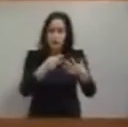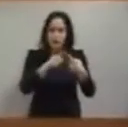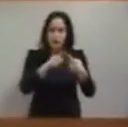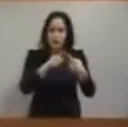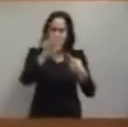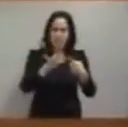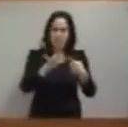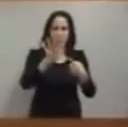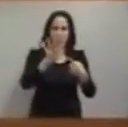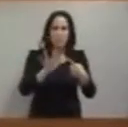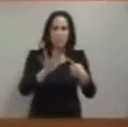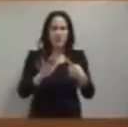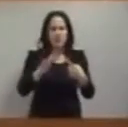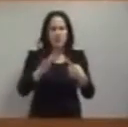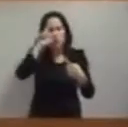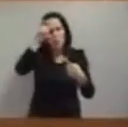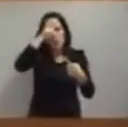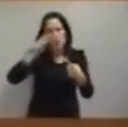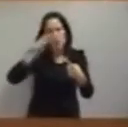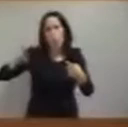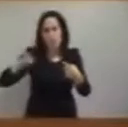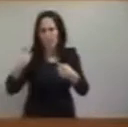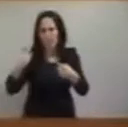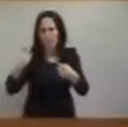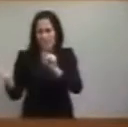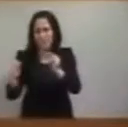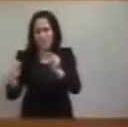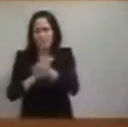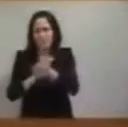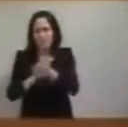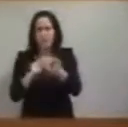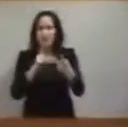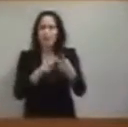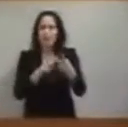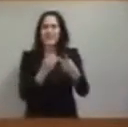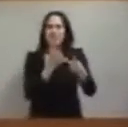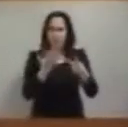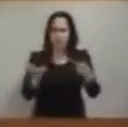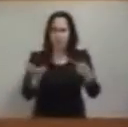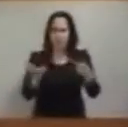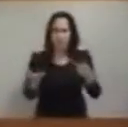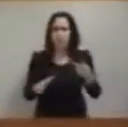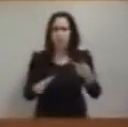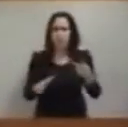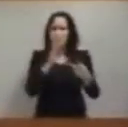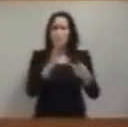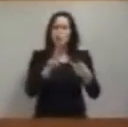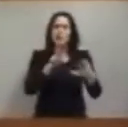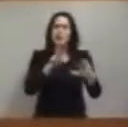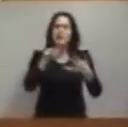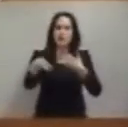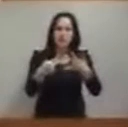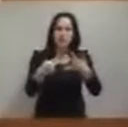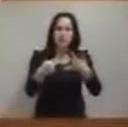yo también hacía alusión en aquel debate, que es el rigor, porque la verdadera transparencia es la que